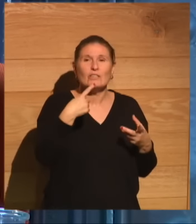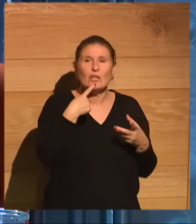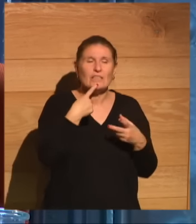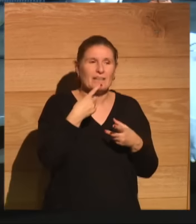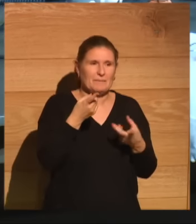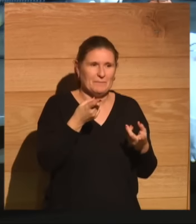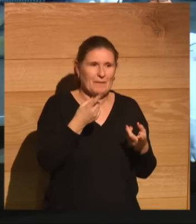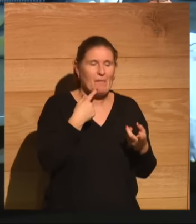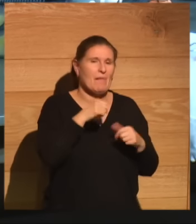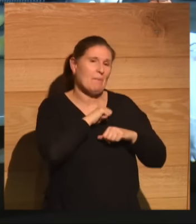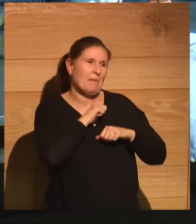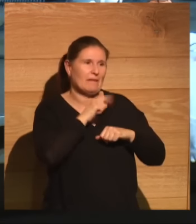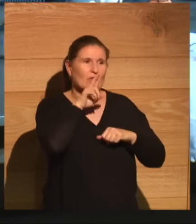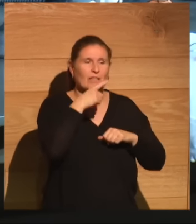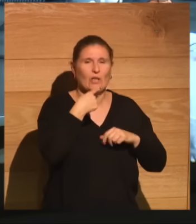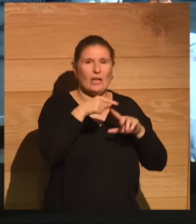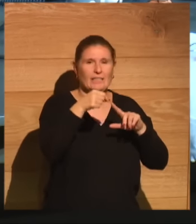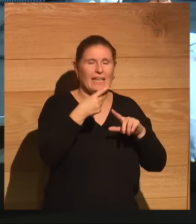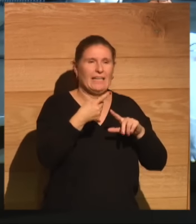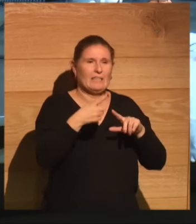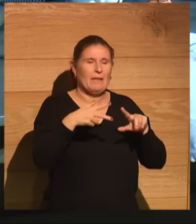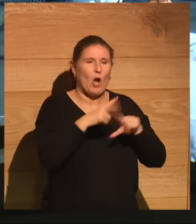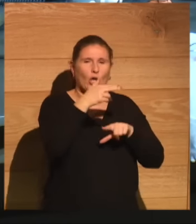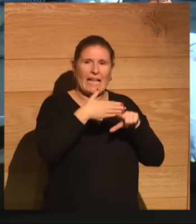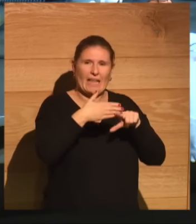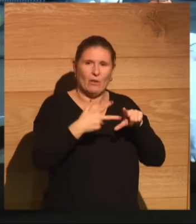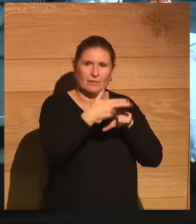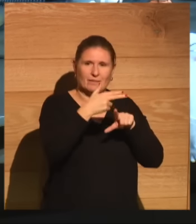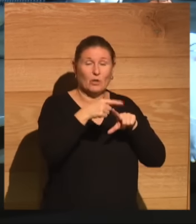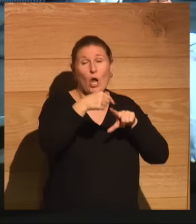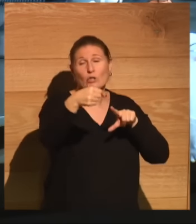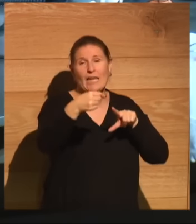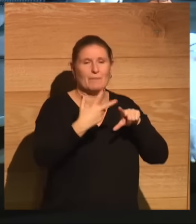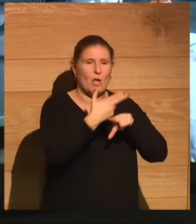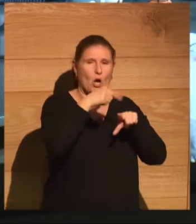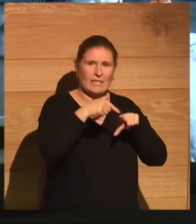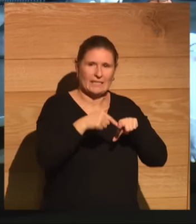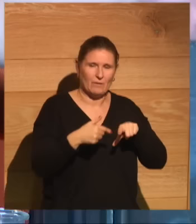feos. Tengo las uñas largas, voy a cortar el dedo.